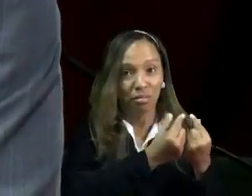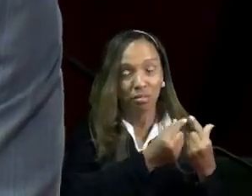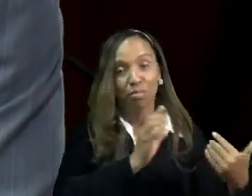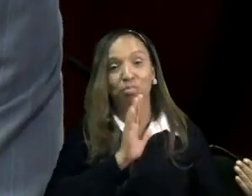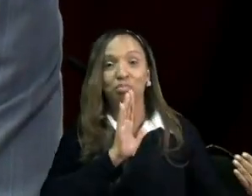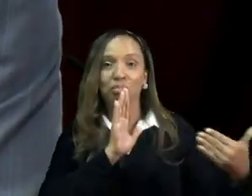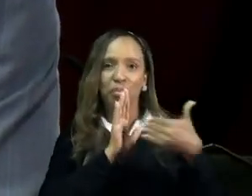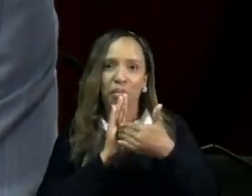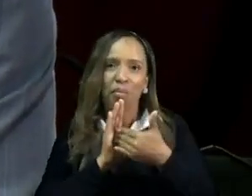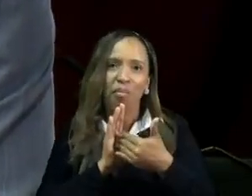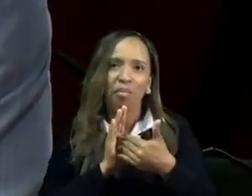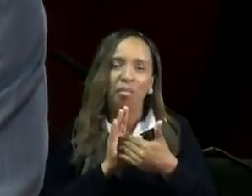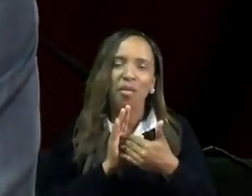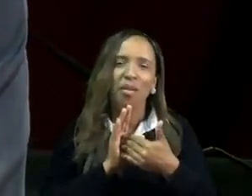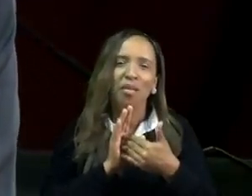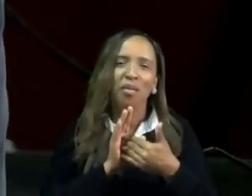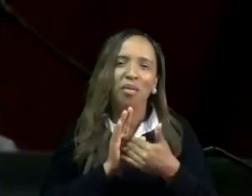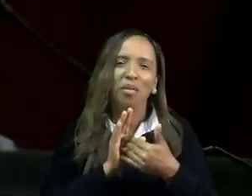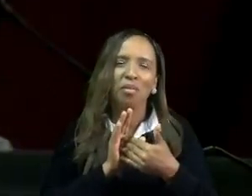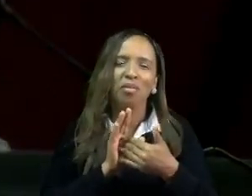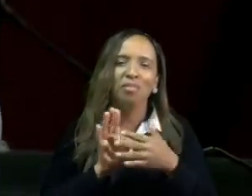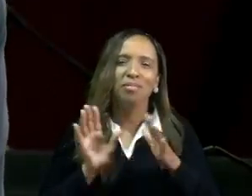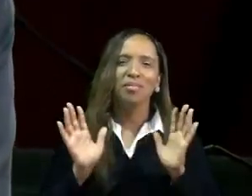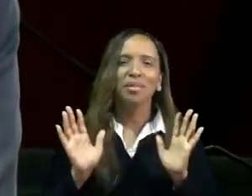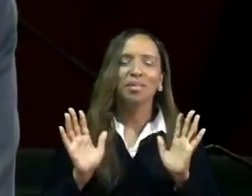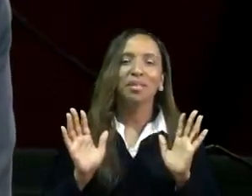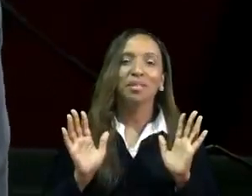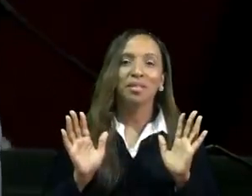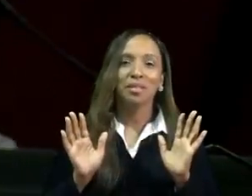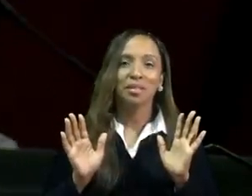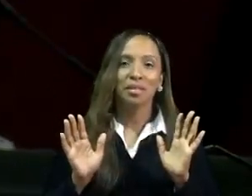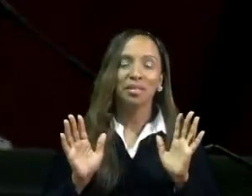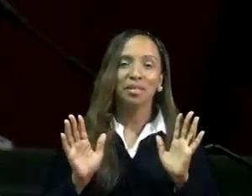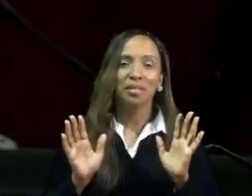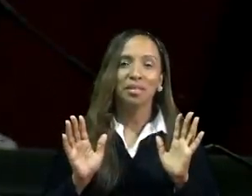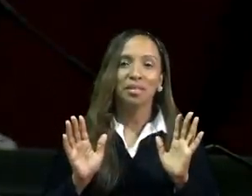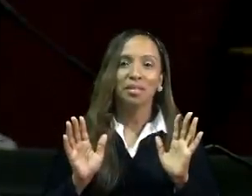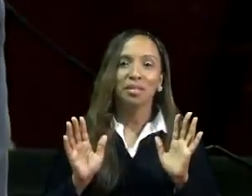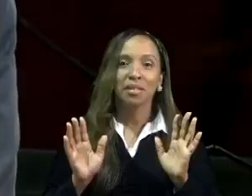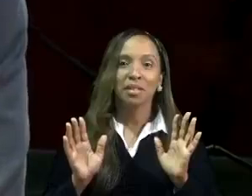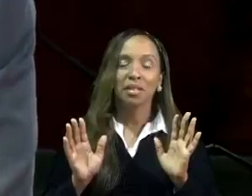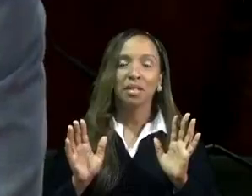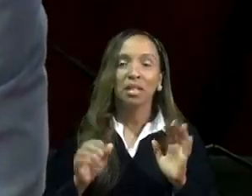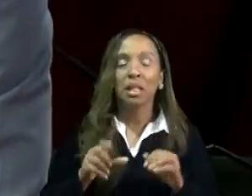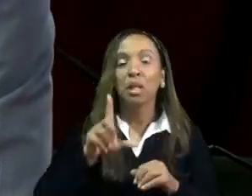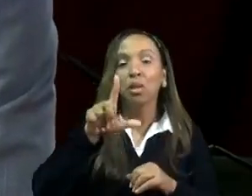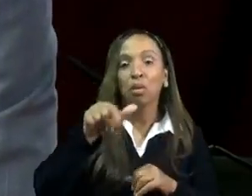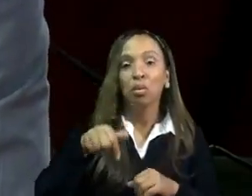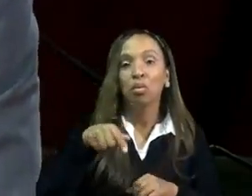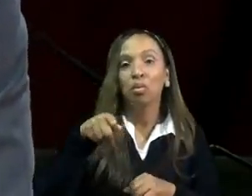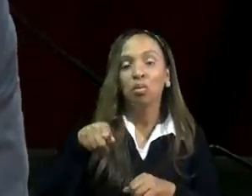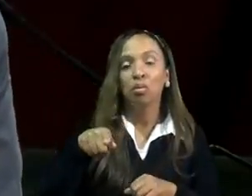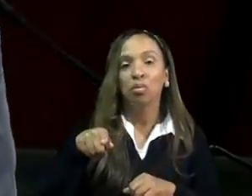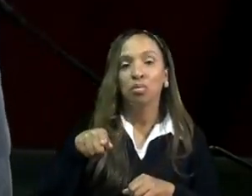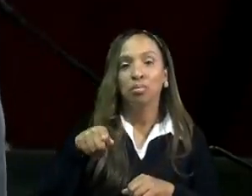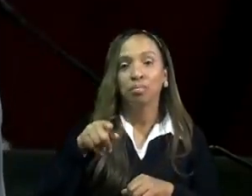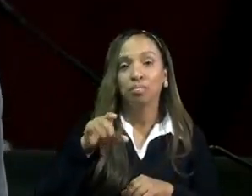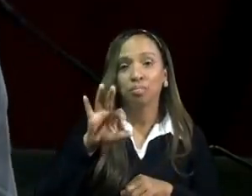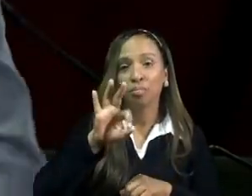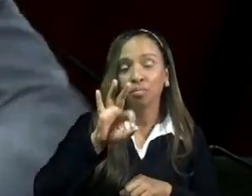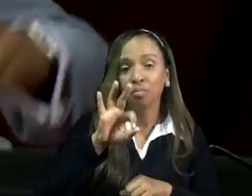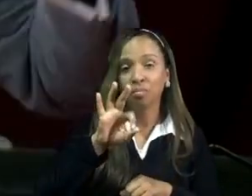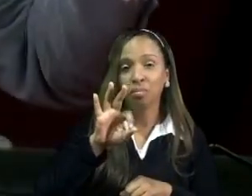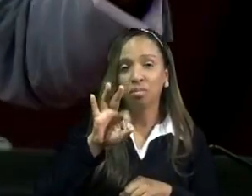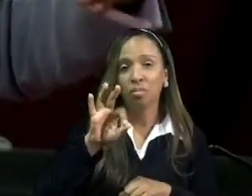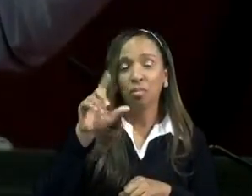el compañero Leonel Fernández del PLD, de la Fuerza del Pueblo, se pronuncia en contra de una reforma fiscal.